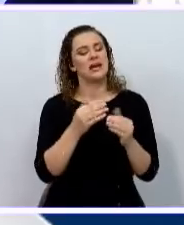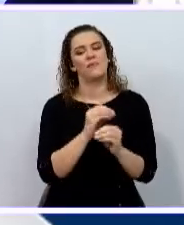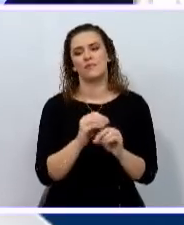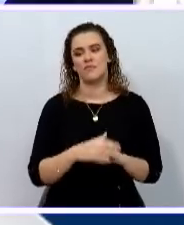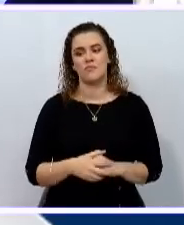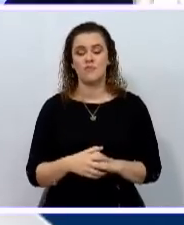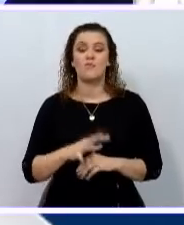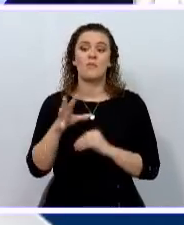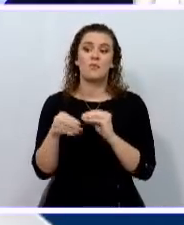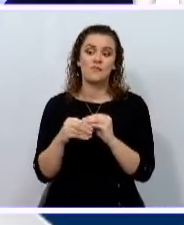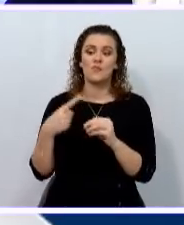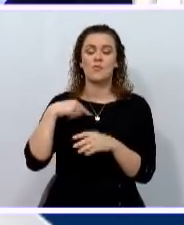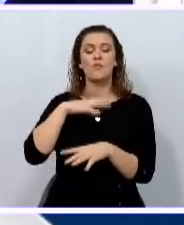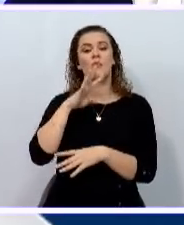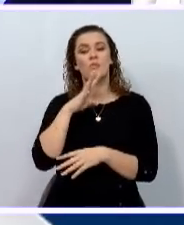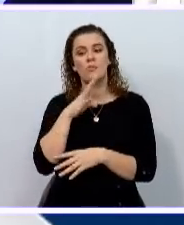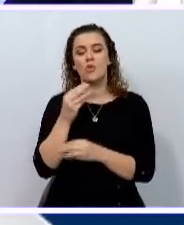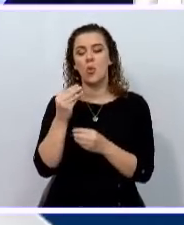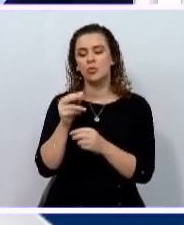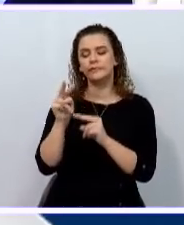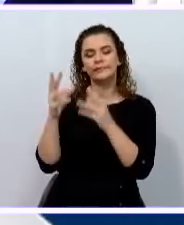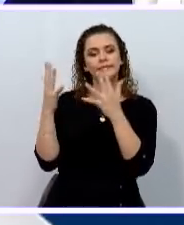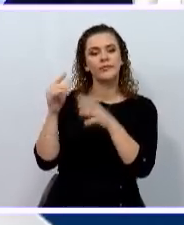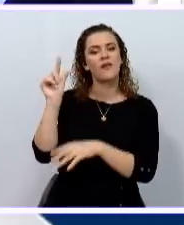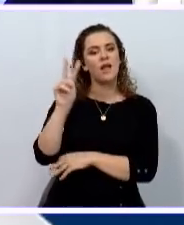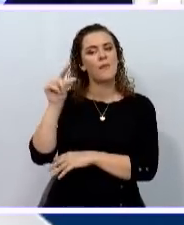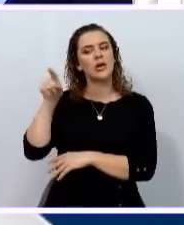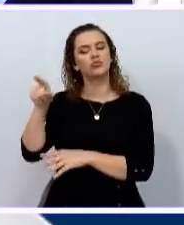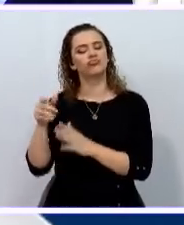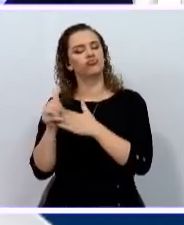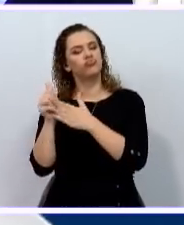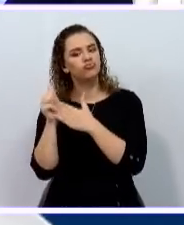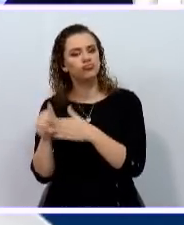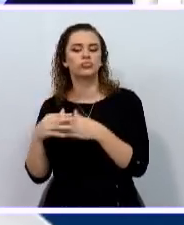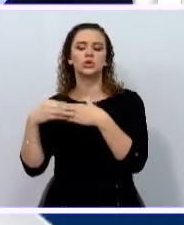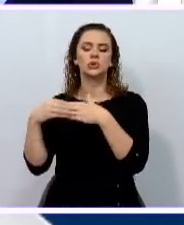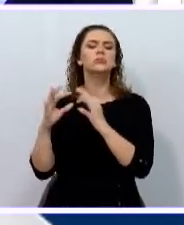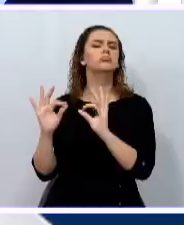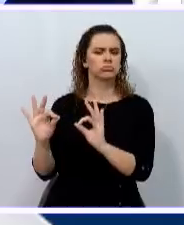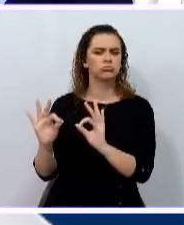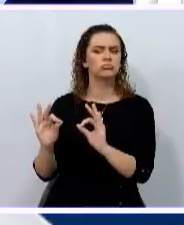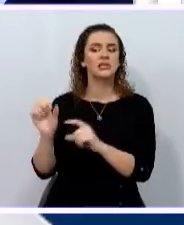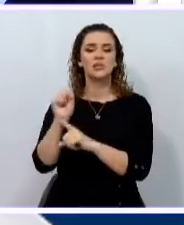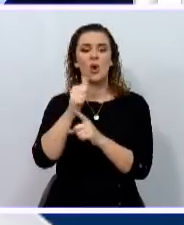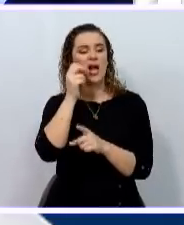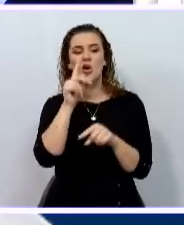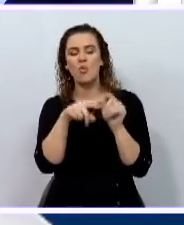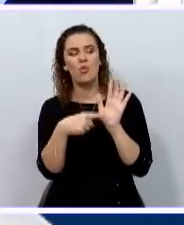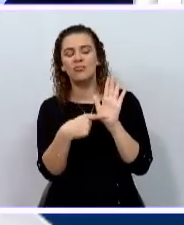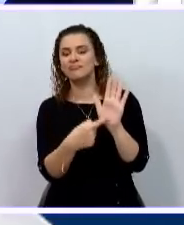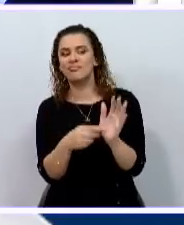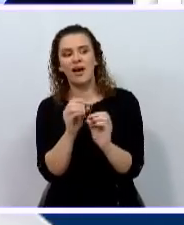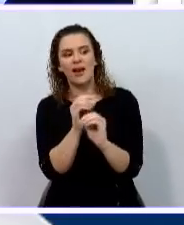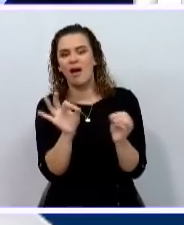tú a ver veníamos hablando y dándole muchos elogios a Vladimir y sus dirigidos respecto de la versatilidad cuestión que ayer no pudo expresar